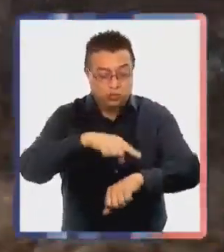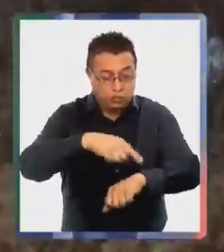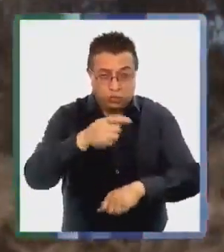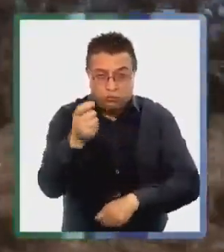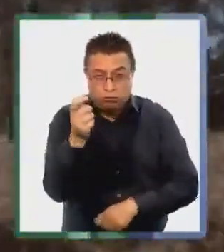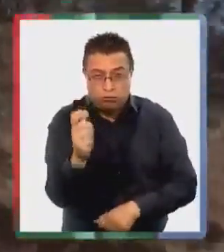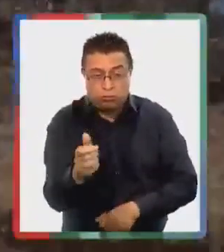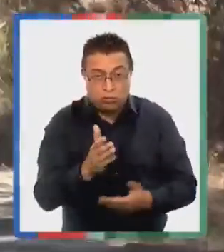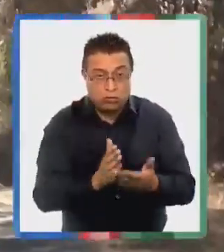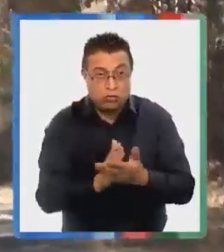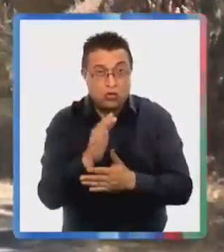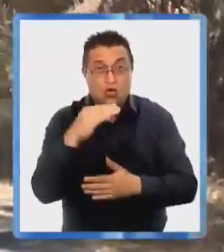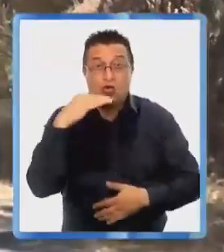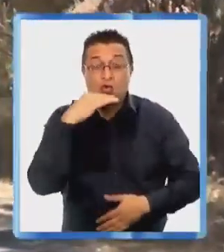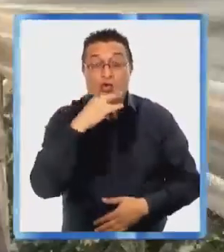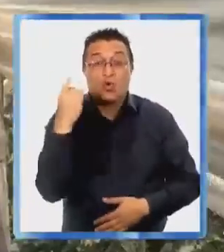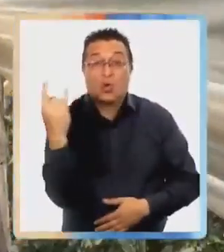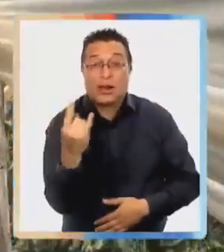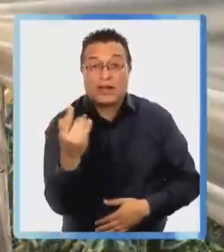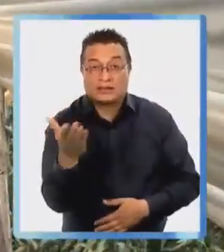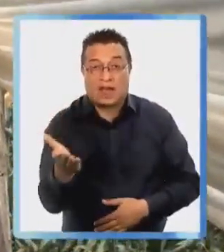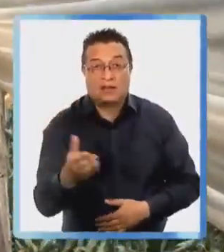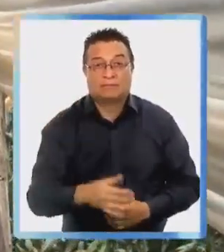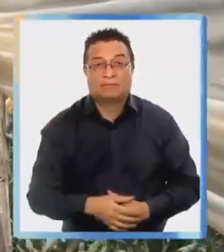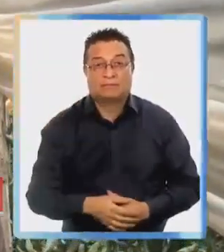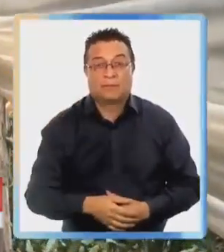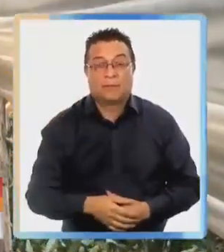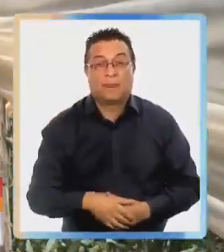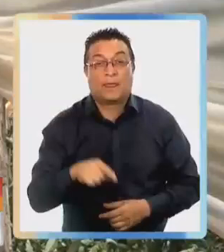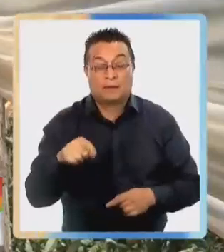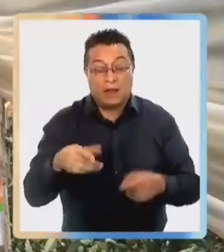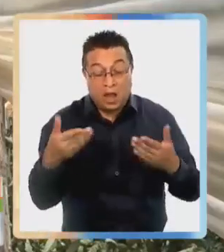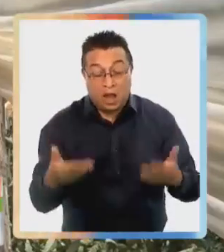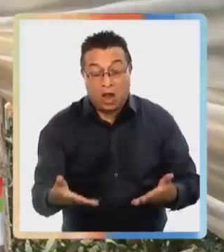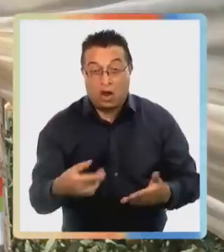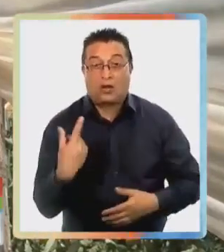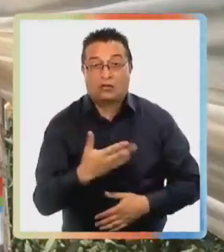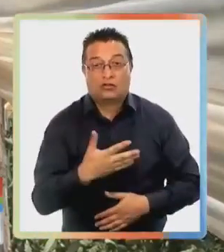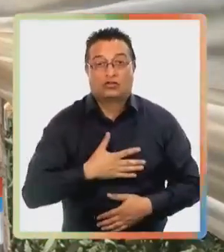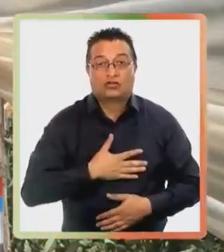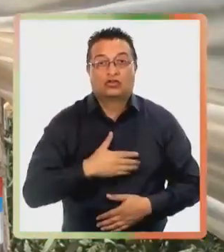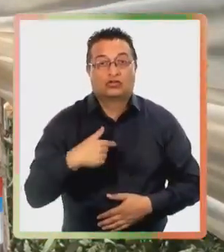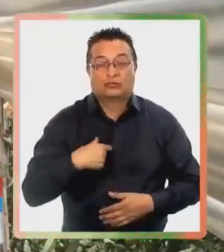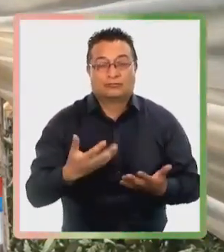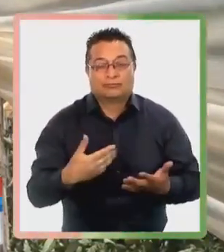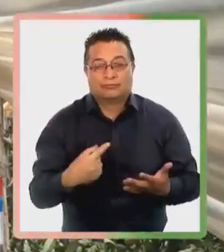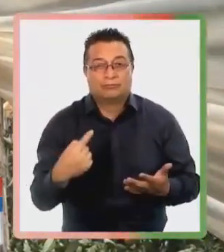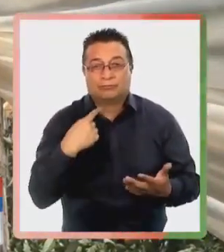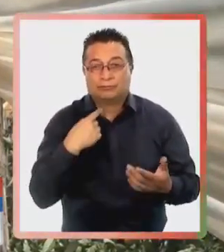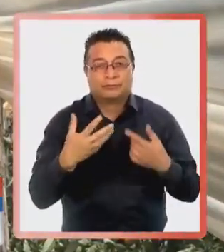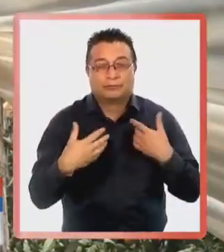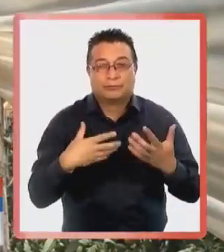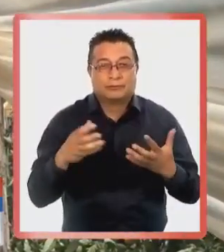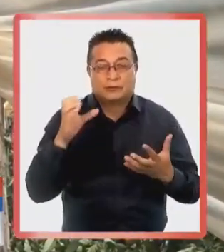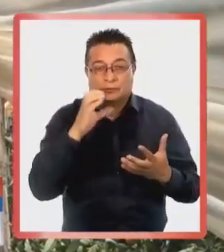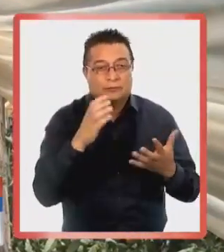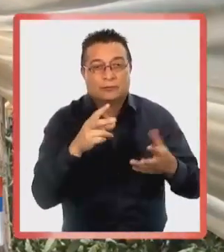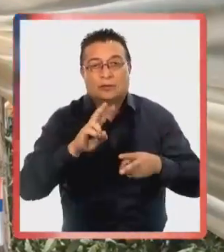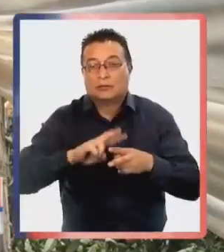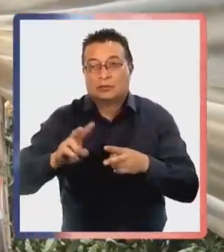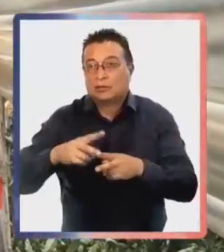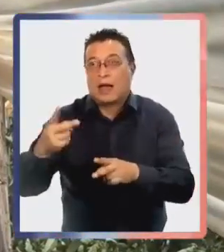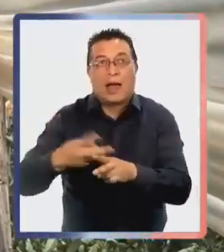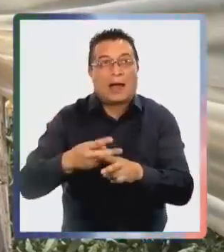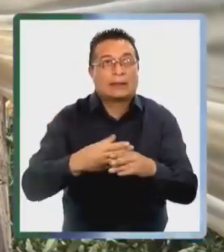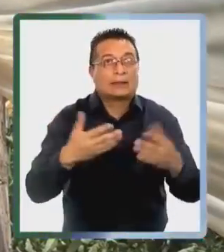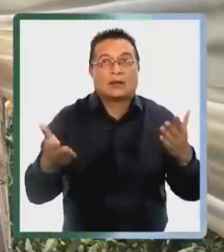emergencia. Miren, en ese momento nosotros no estamos acá más encima. Andamos en el pueblo San Rosendo, las andamos. Cuando lo